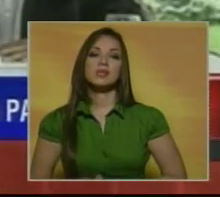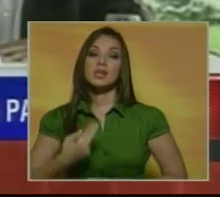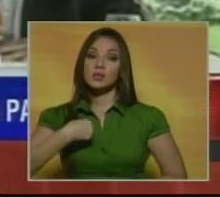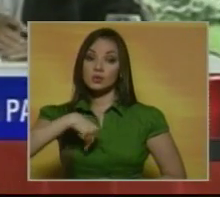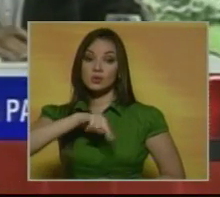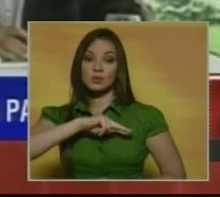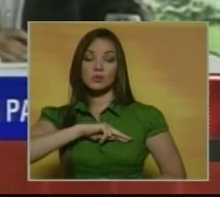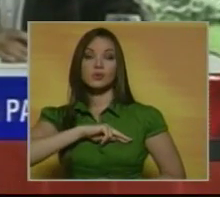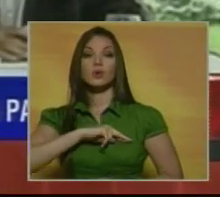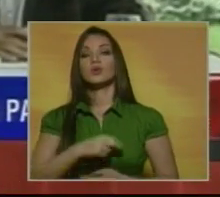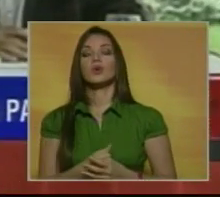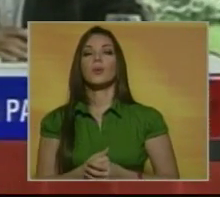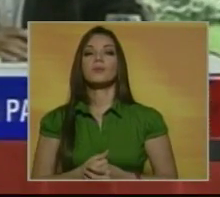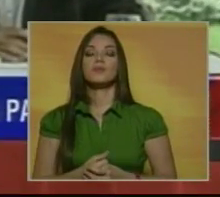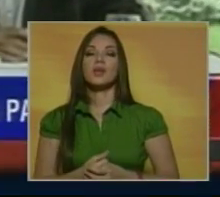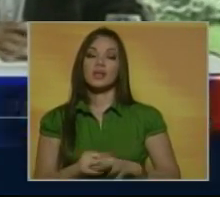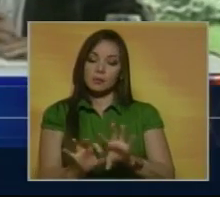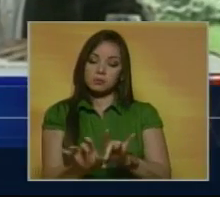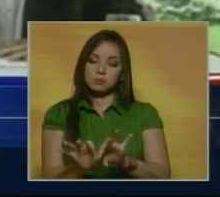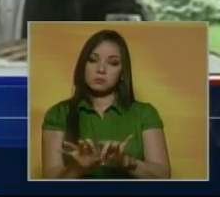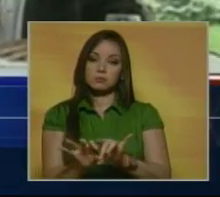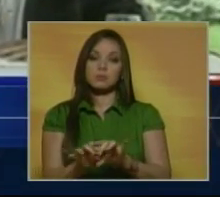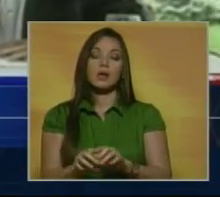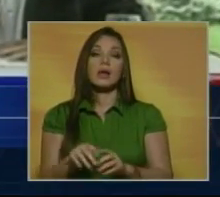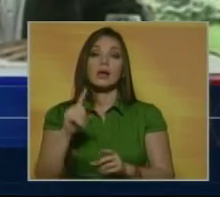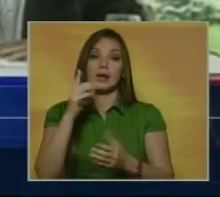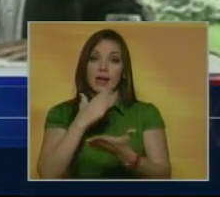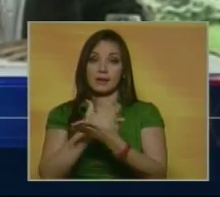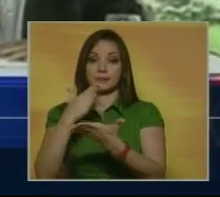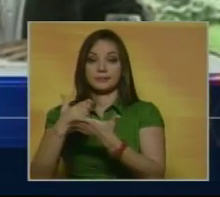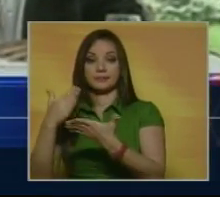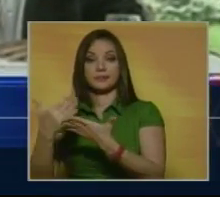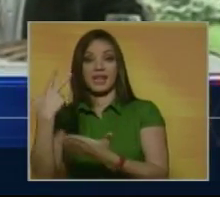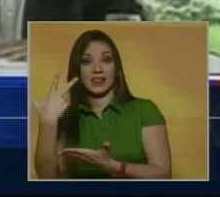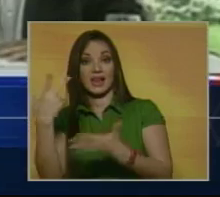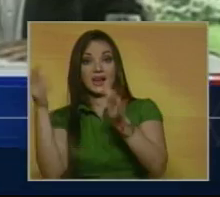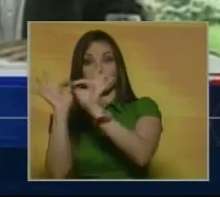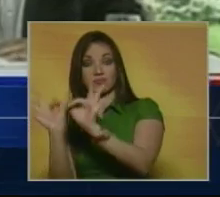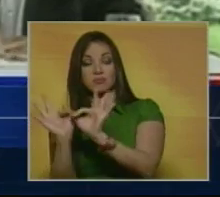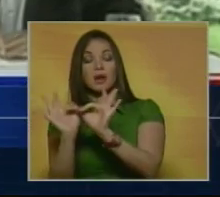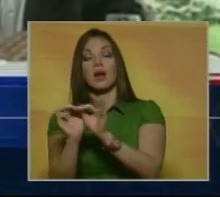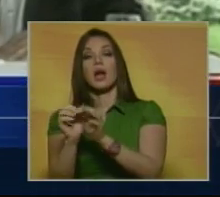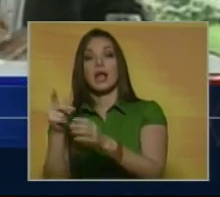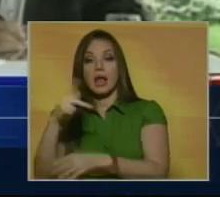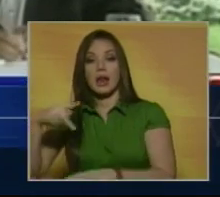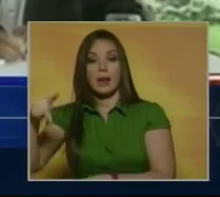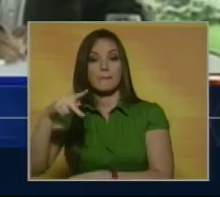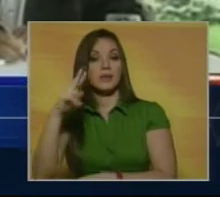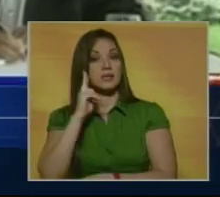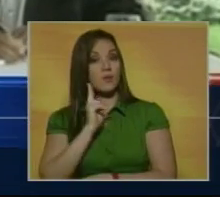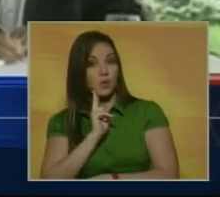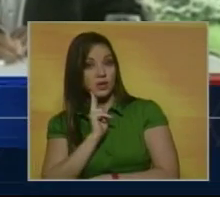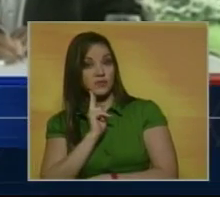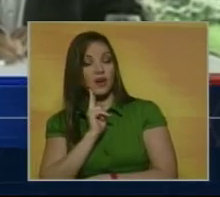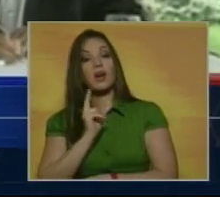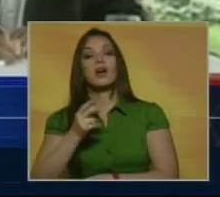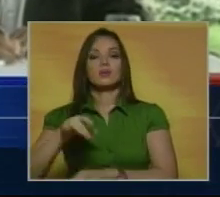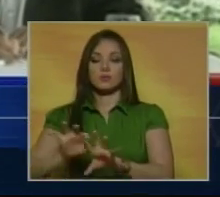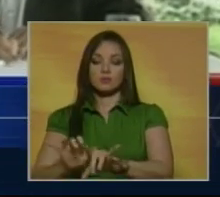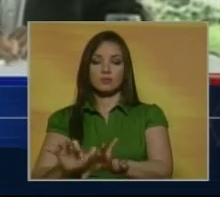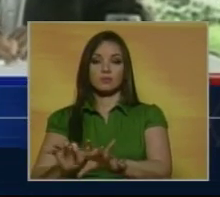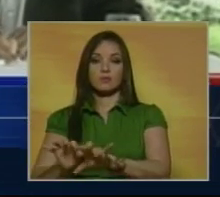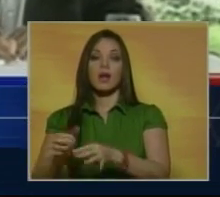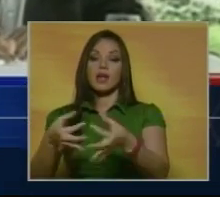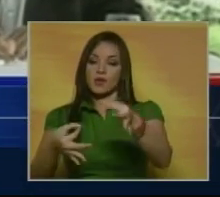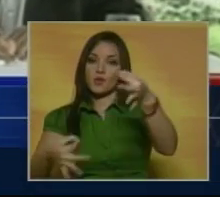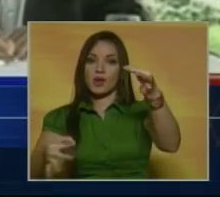registro en 3 formas. Por una parte, en las plazas Bolívar de los municipios donde ya iniciamos, estamos con máquinas computadoras y una